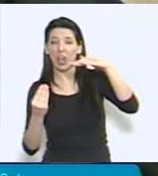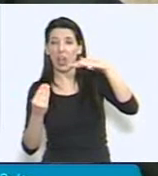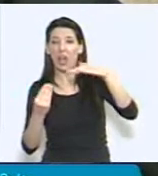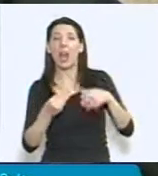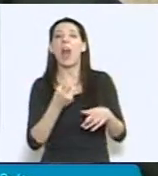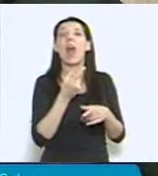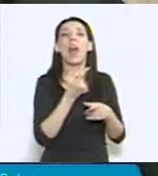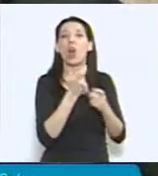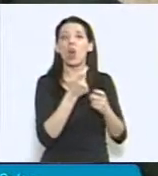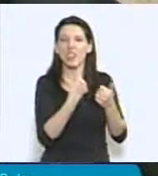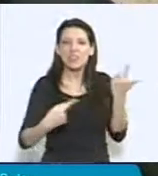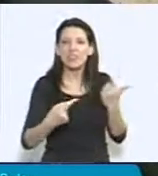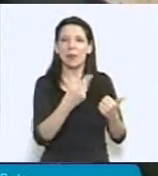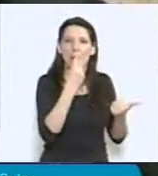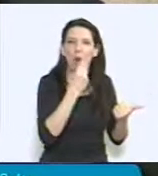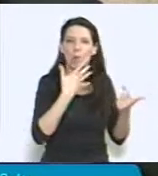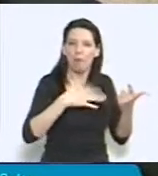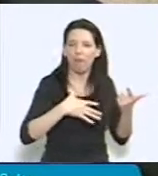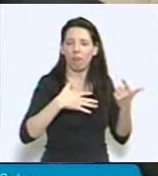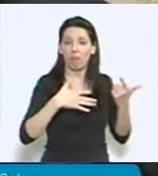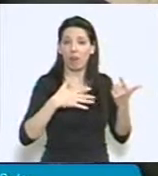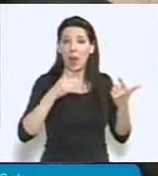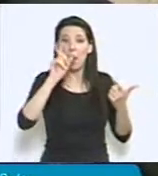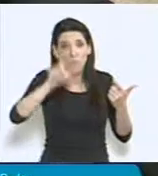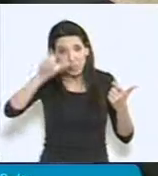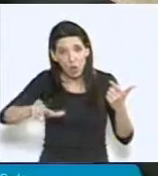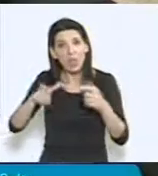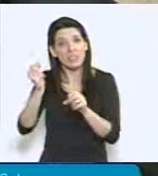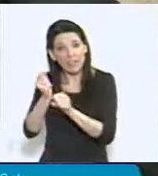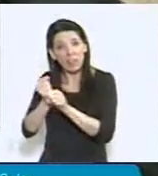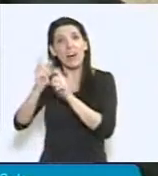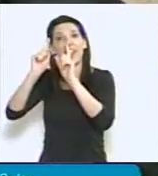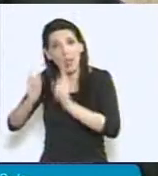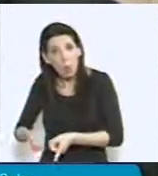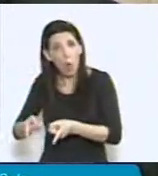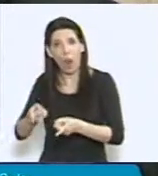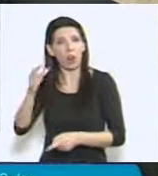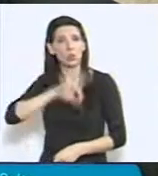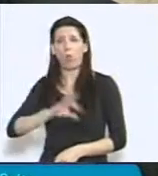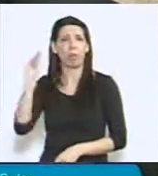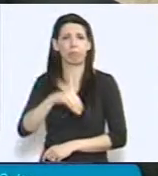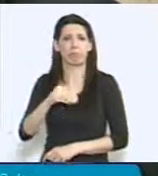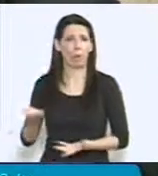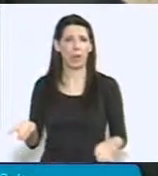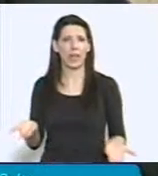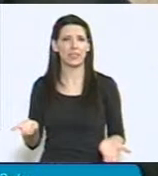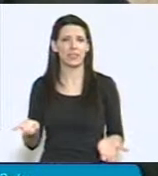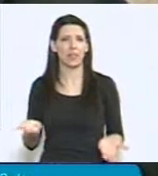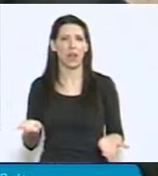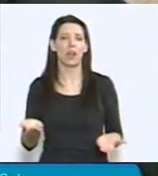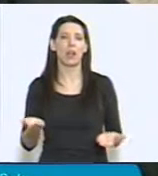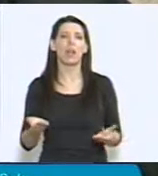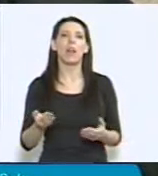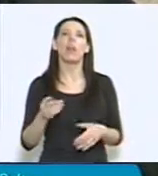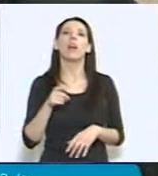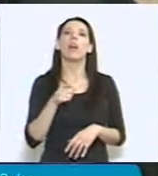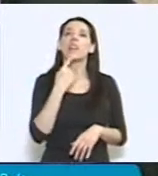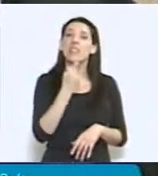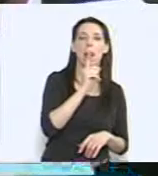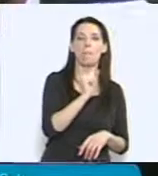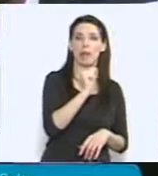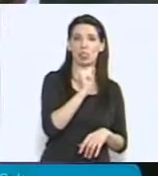institucionalización de las asignaciones universales, se está mostrando que se piensa seguir conviviendo con una parte